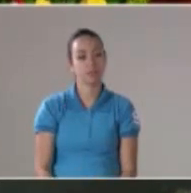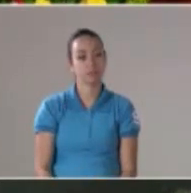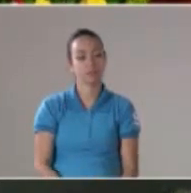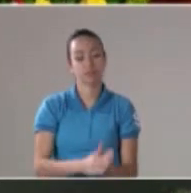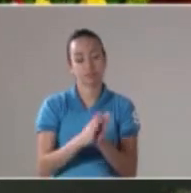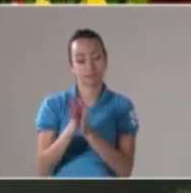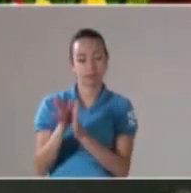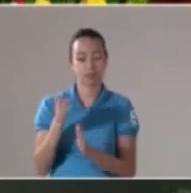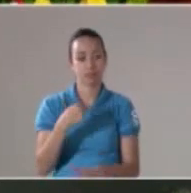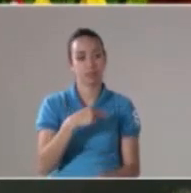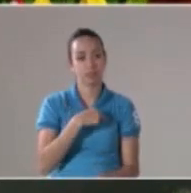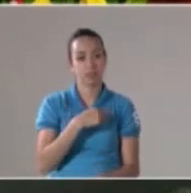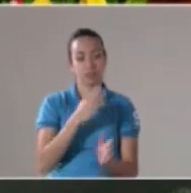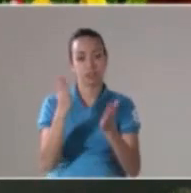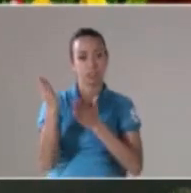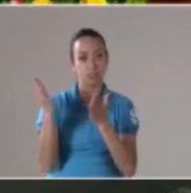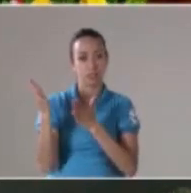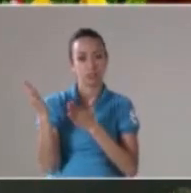servicios regulares,